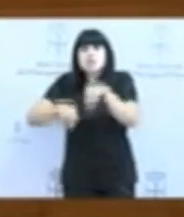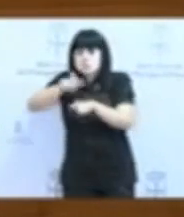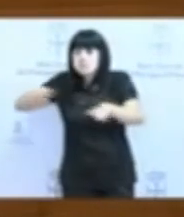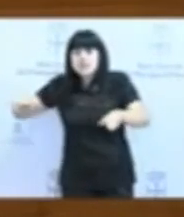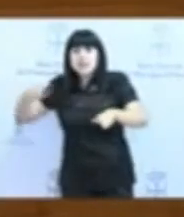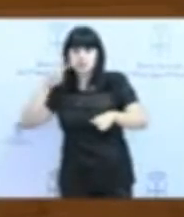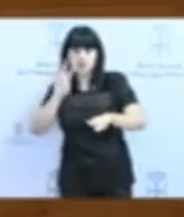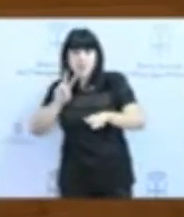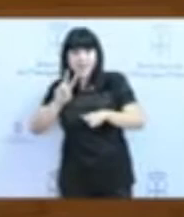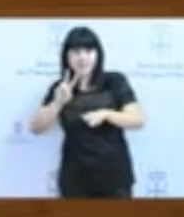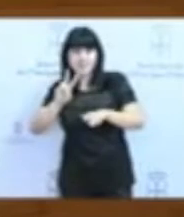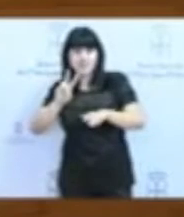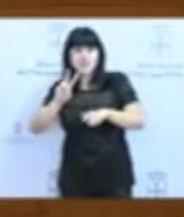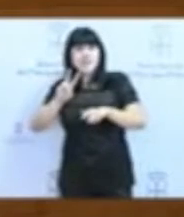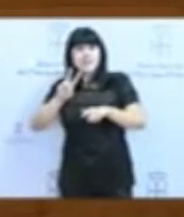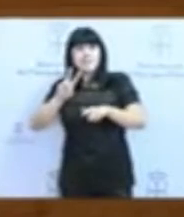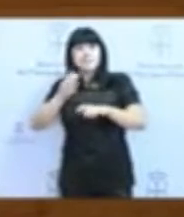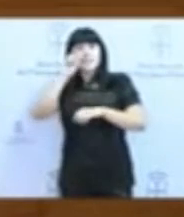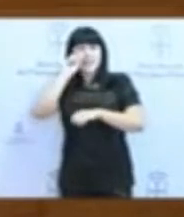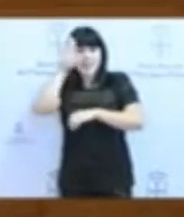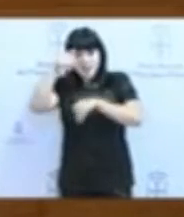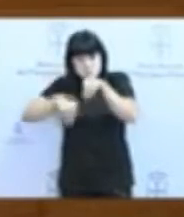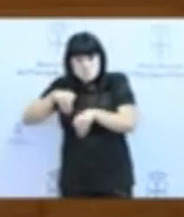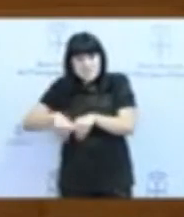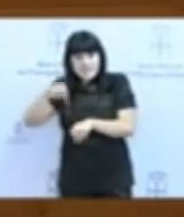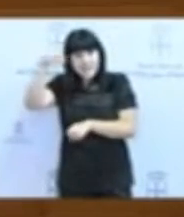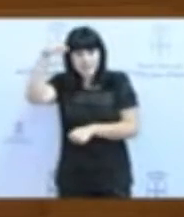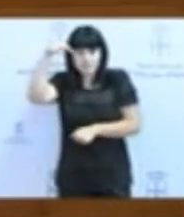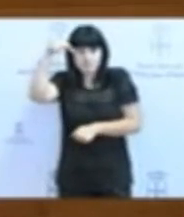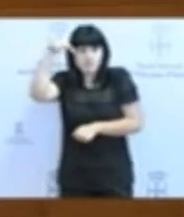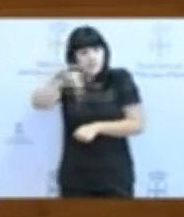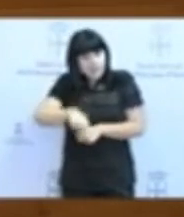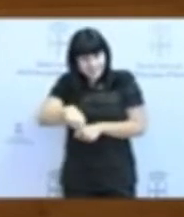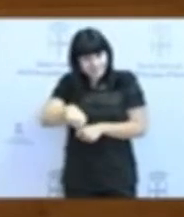a planta entiendan que este Parlamento es el lugar donde refugiarse?